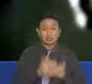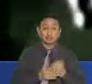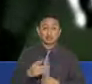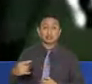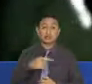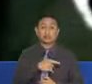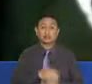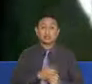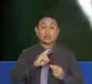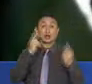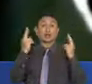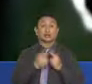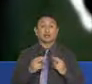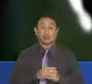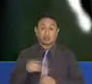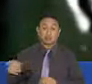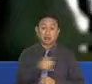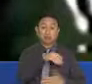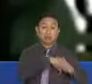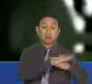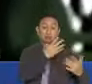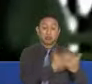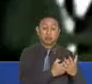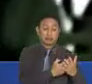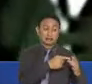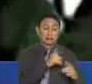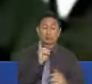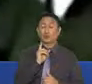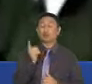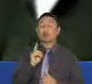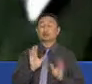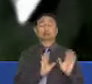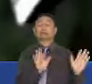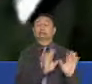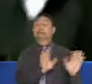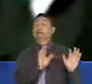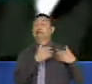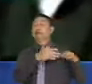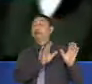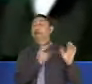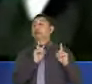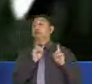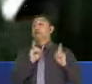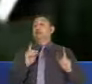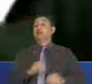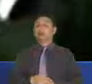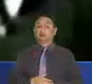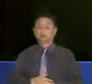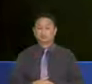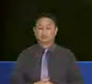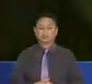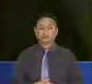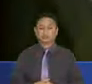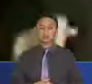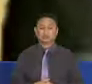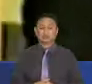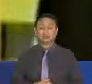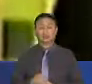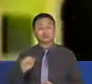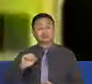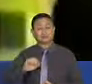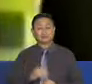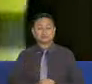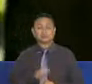toman por antes revolucionario y a mí la cárcel ni de lejos Eso sí